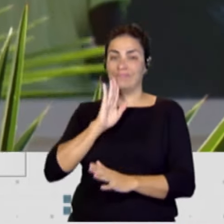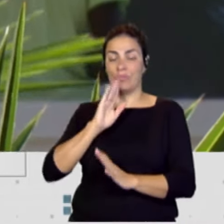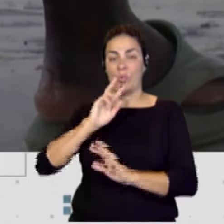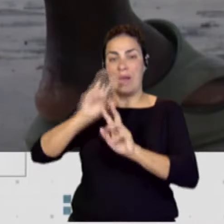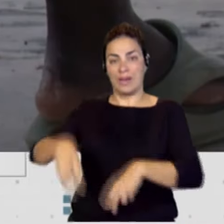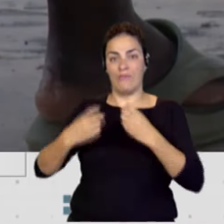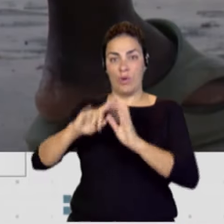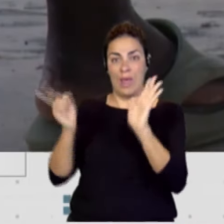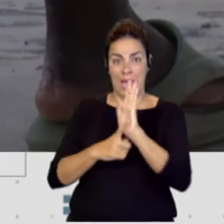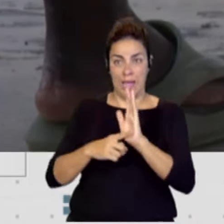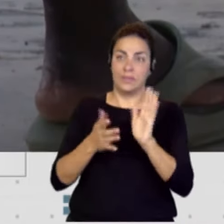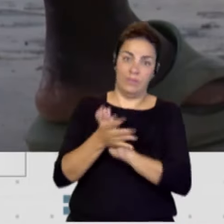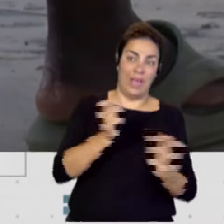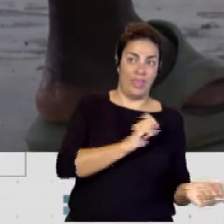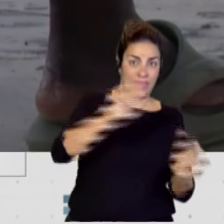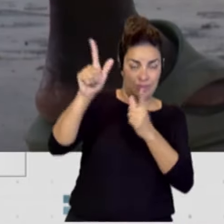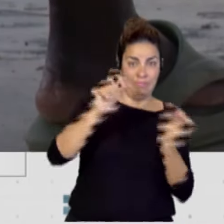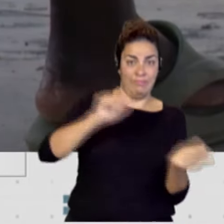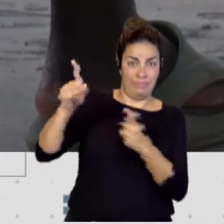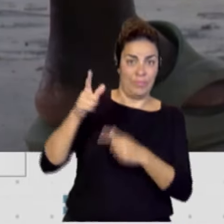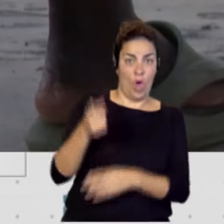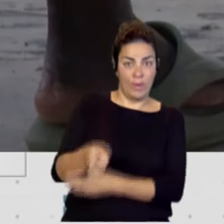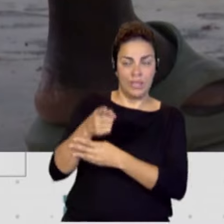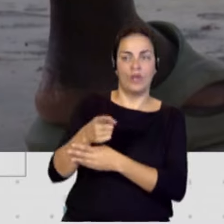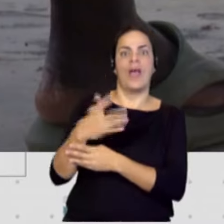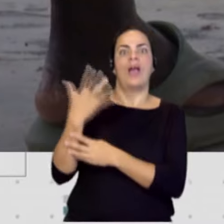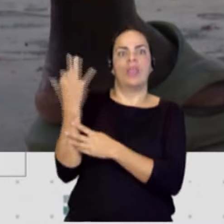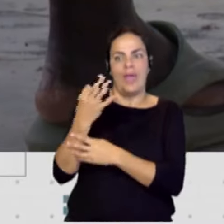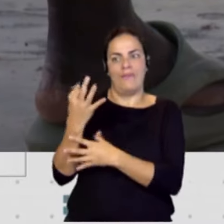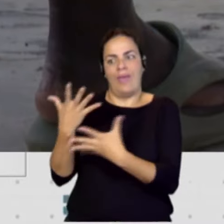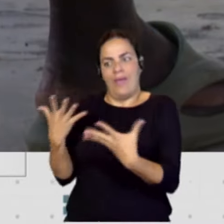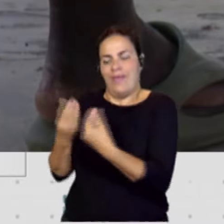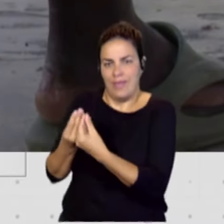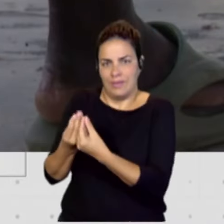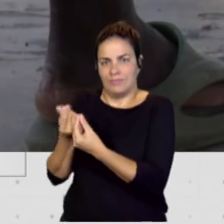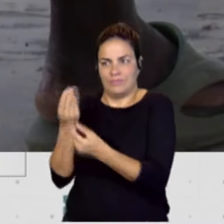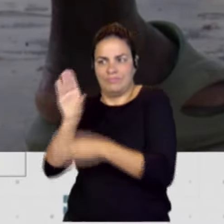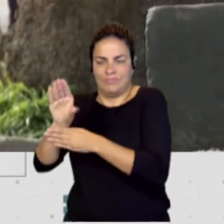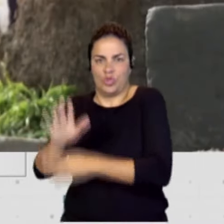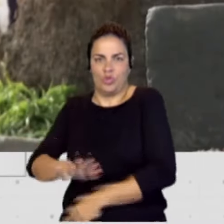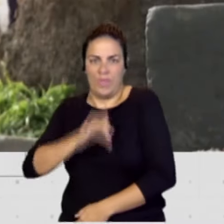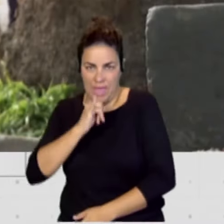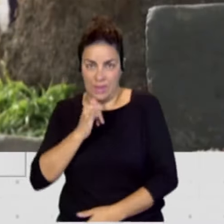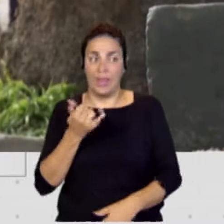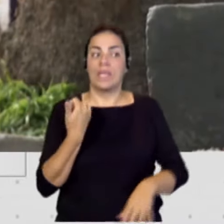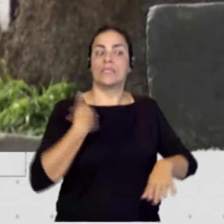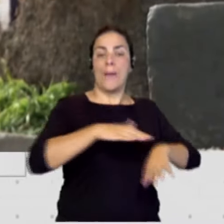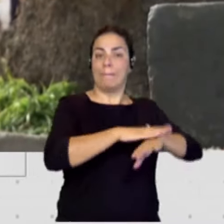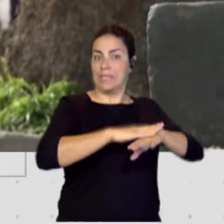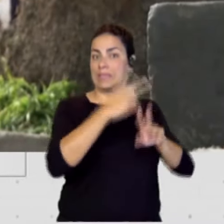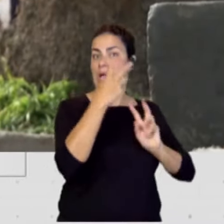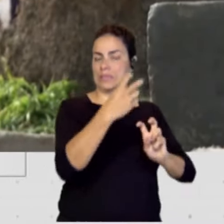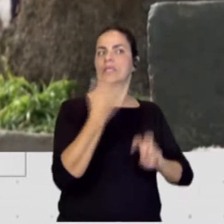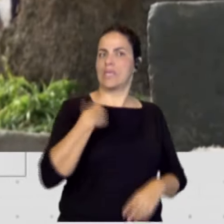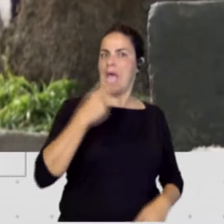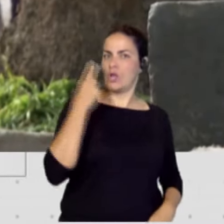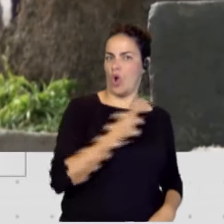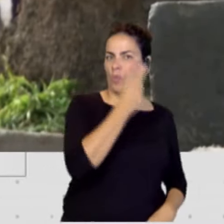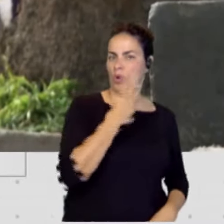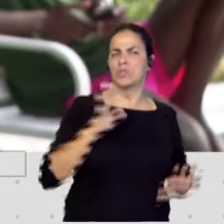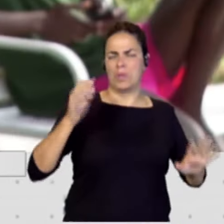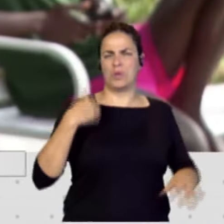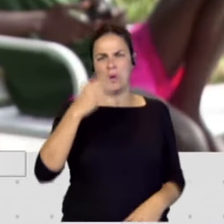obligatorias vayan acompañada de la suficient fichas financieras la ministra de Hacienda se ha comprometido a ello me pregunto yo como decía